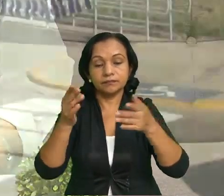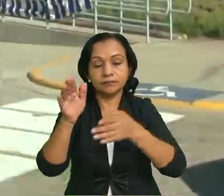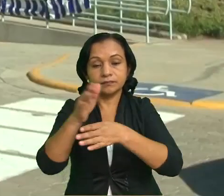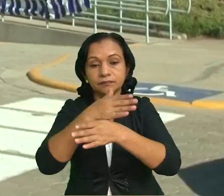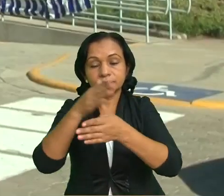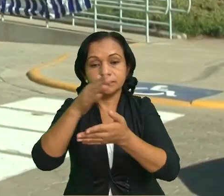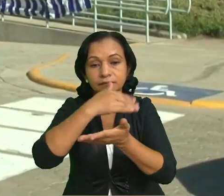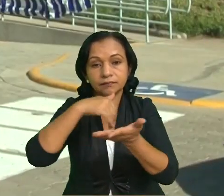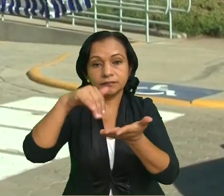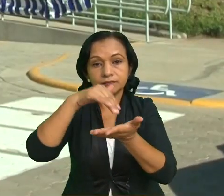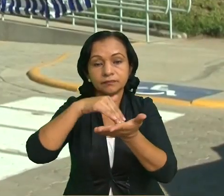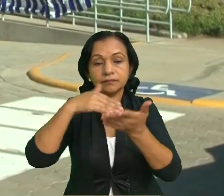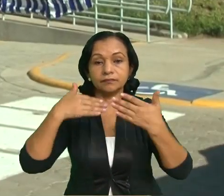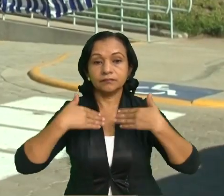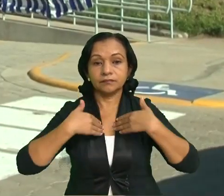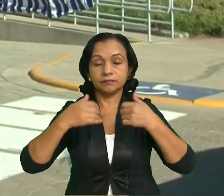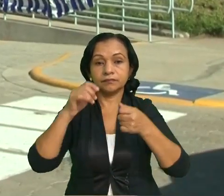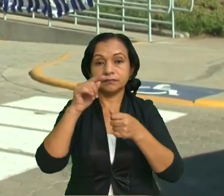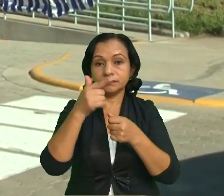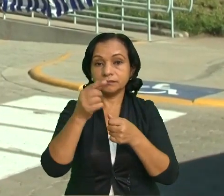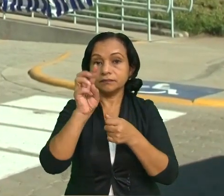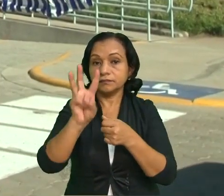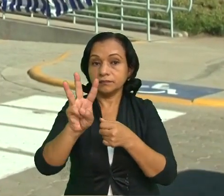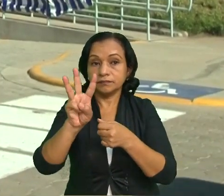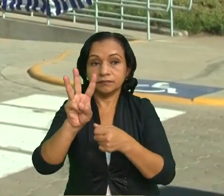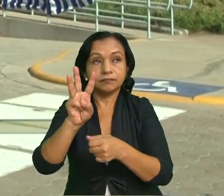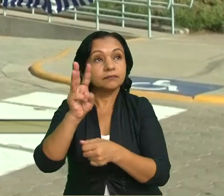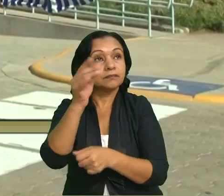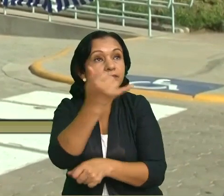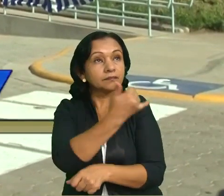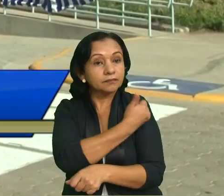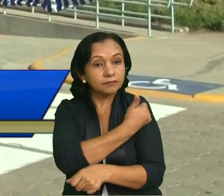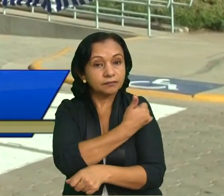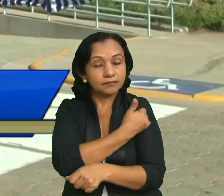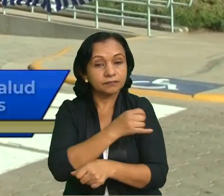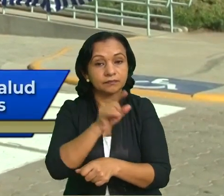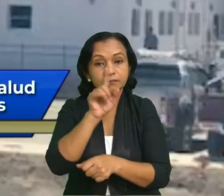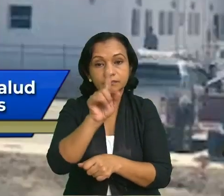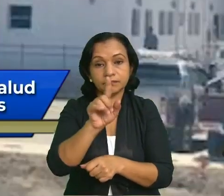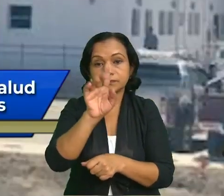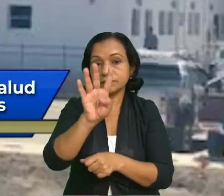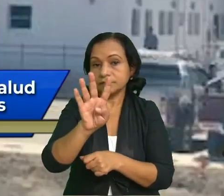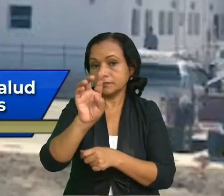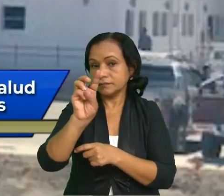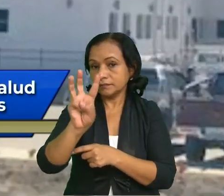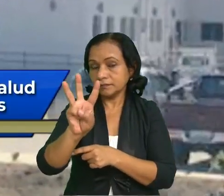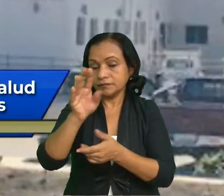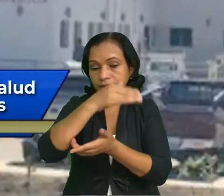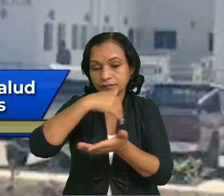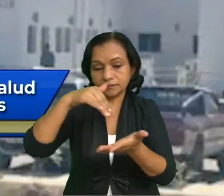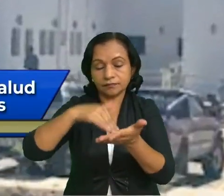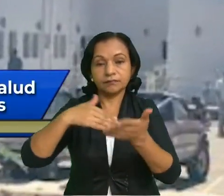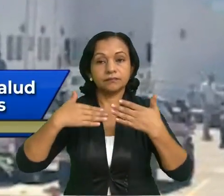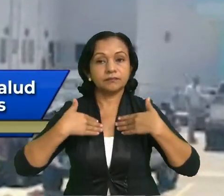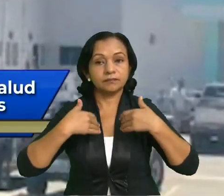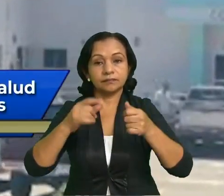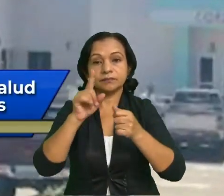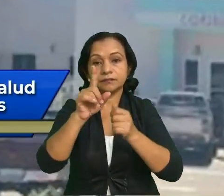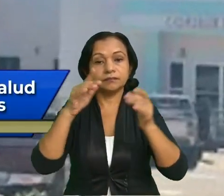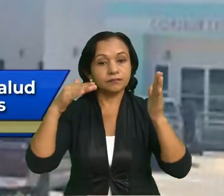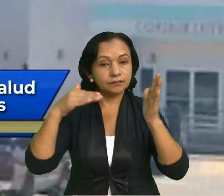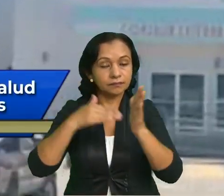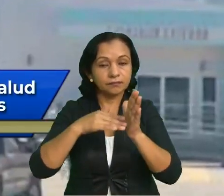y actualmente ya contamos con 73 hospitales 143 centros de salud mil